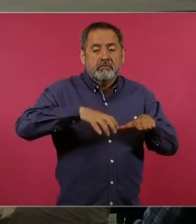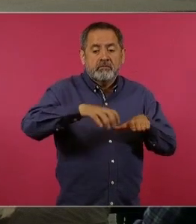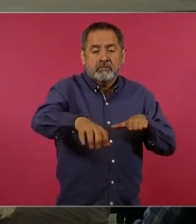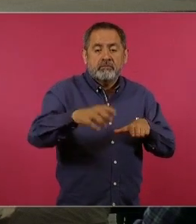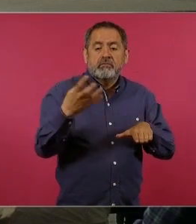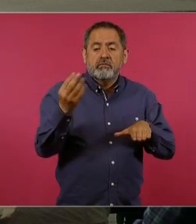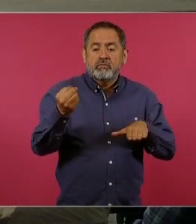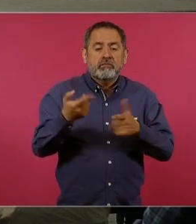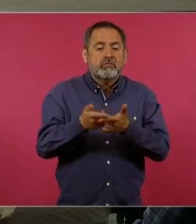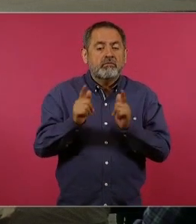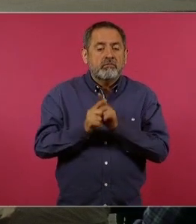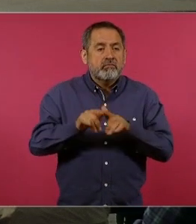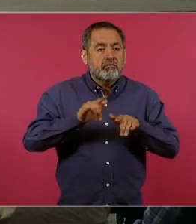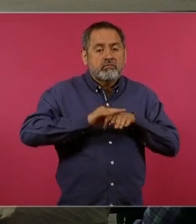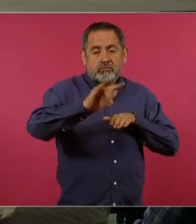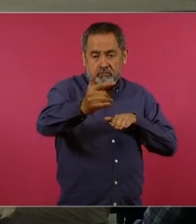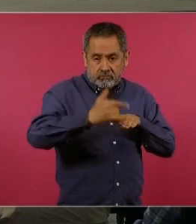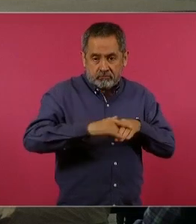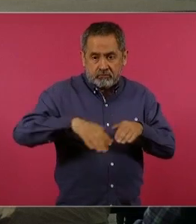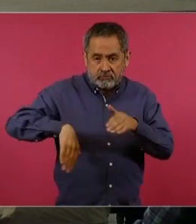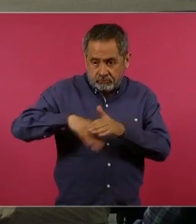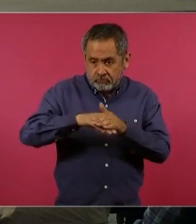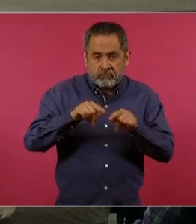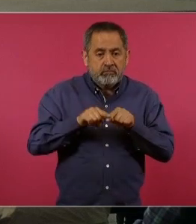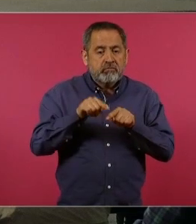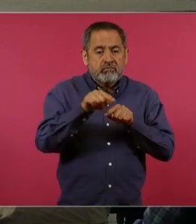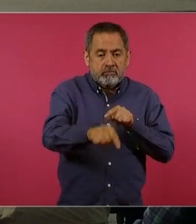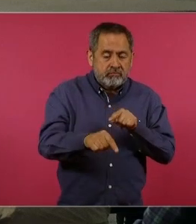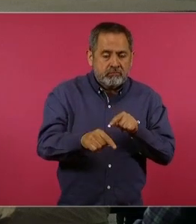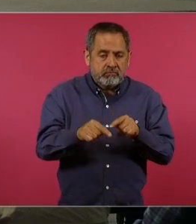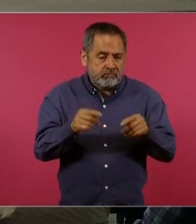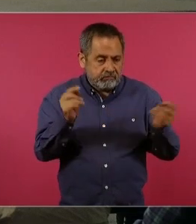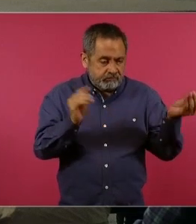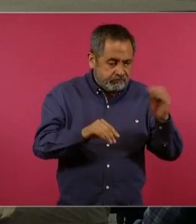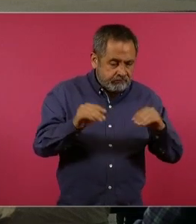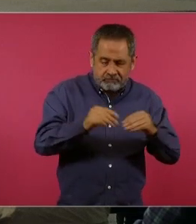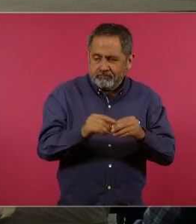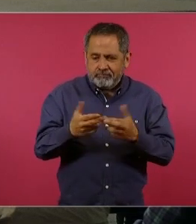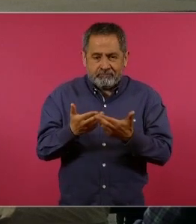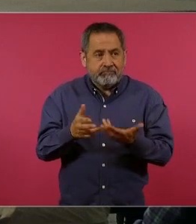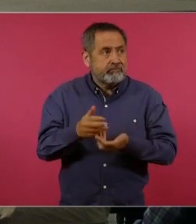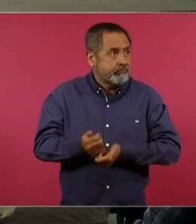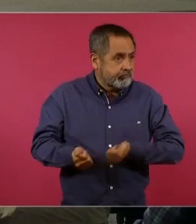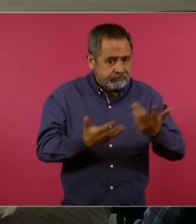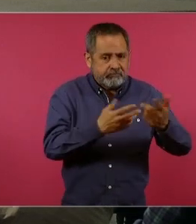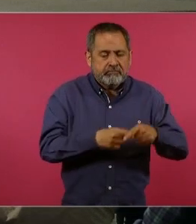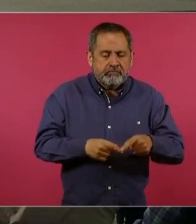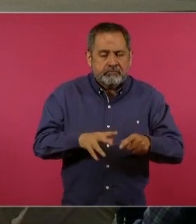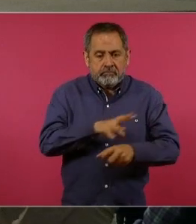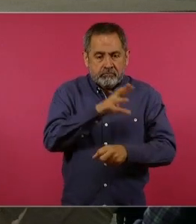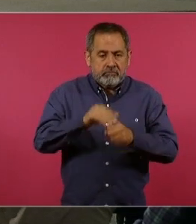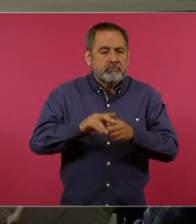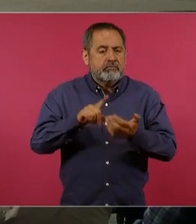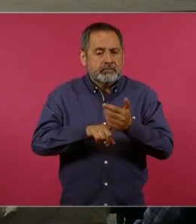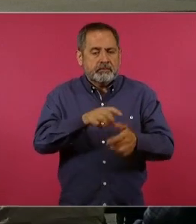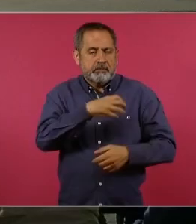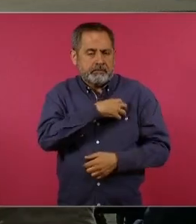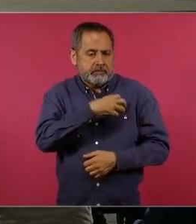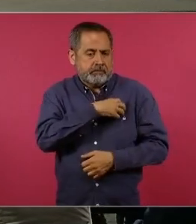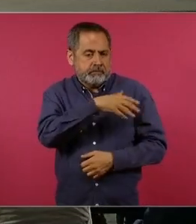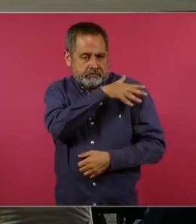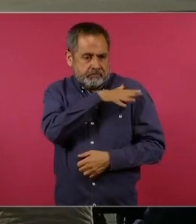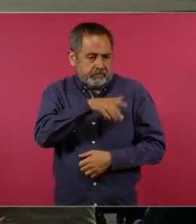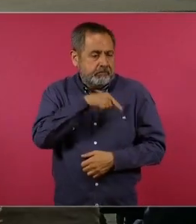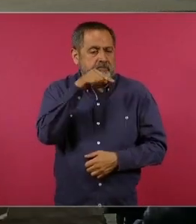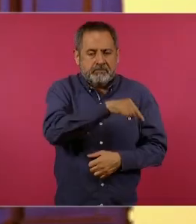aéreos, una terminal de pasajeros, el centro de acopio estratégico que les mencioné hace un momento y las comandancias de la región y de